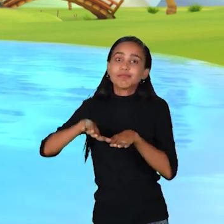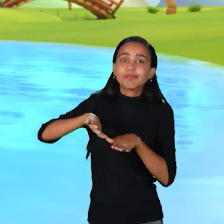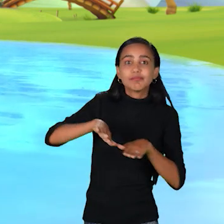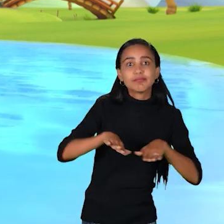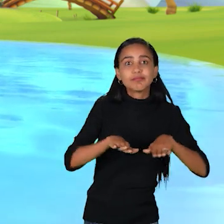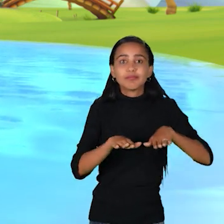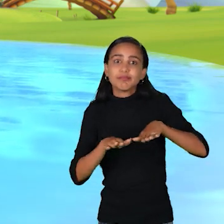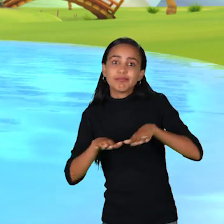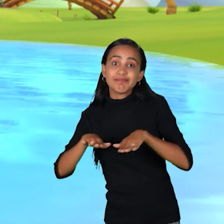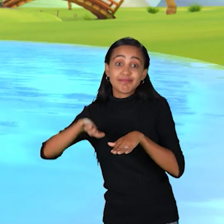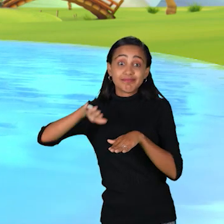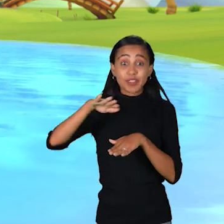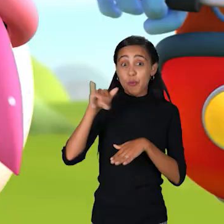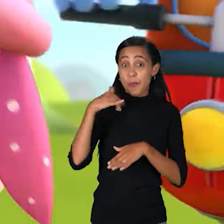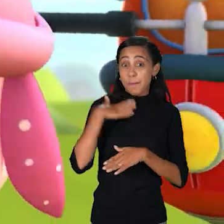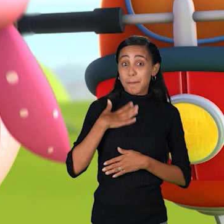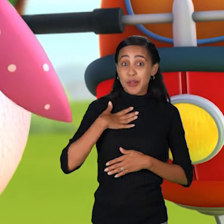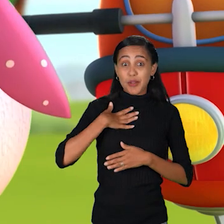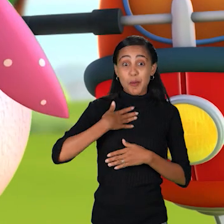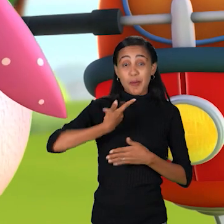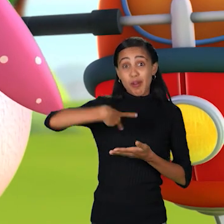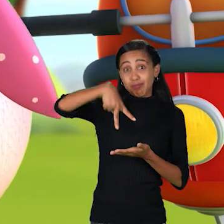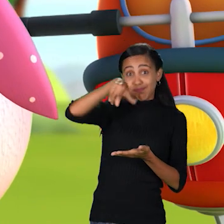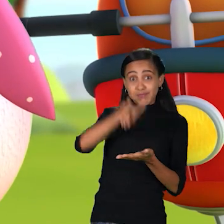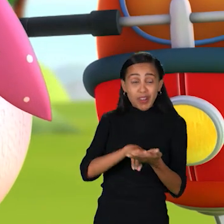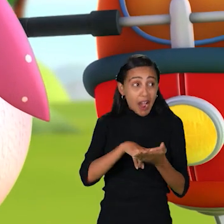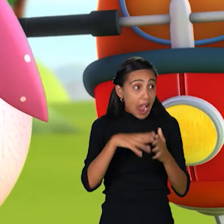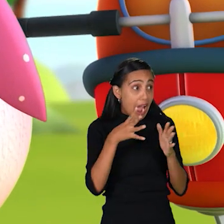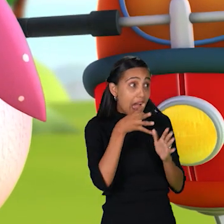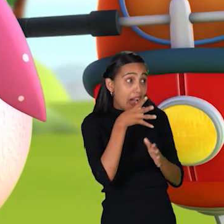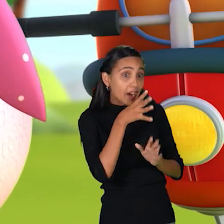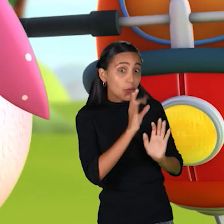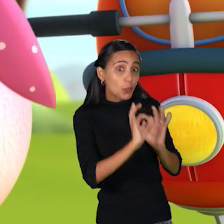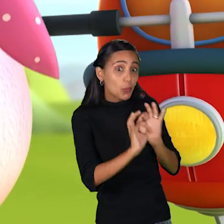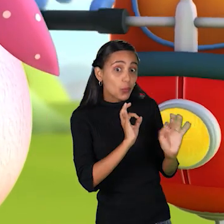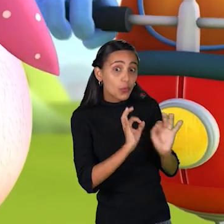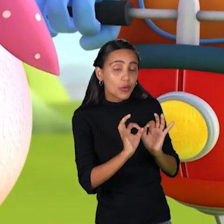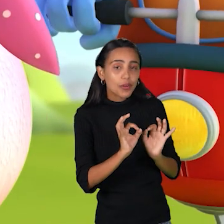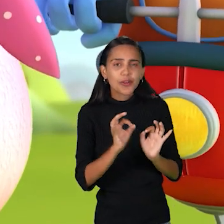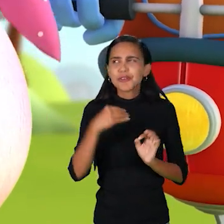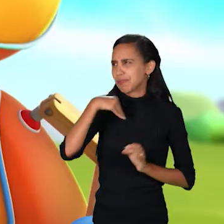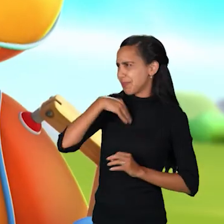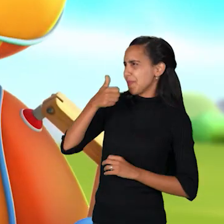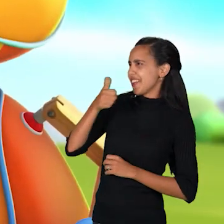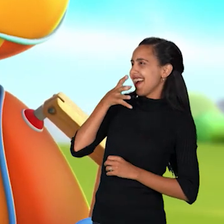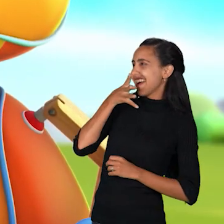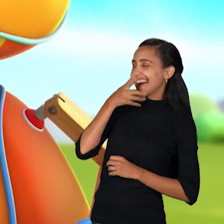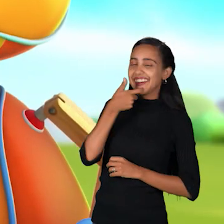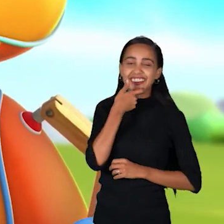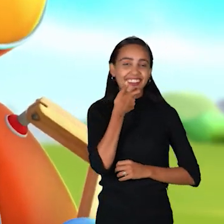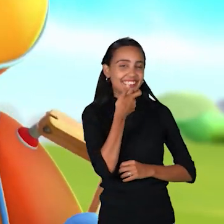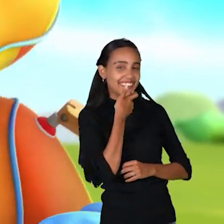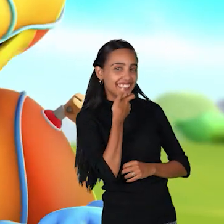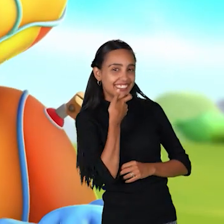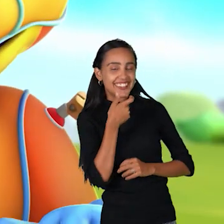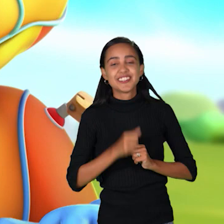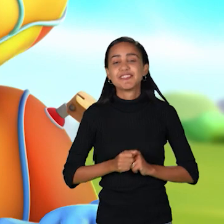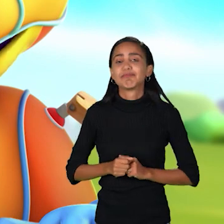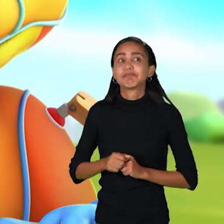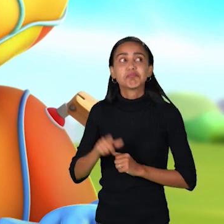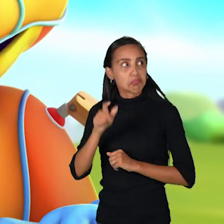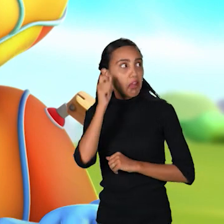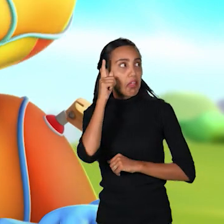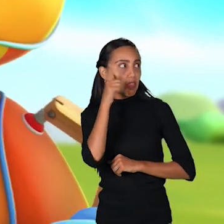para mantenerte de pie. ¡Uy, Rafa! Cayó al agua. ¡Estoy bien! No es